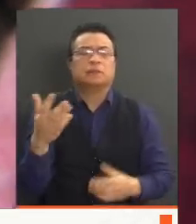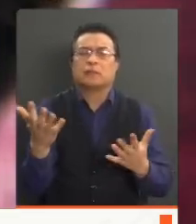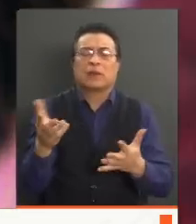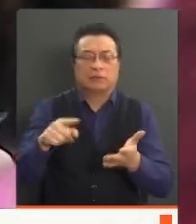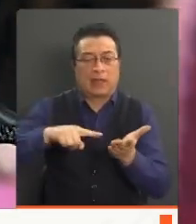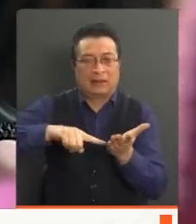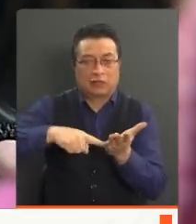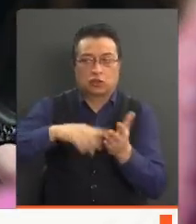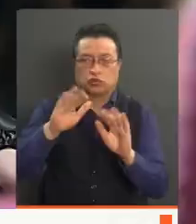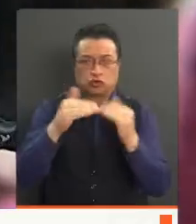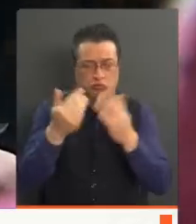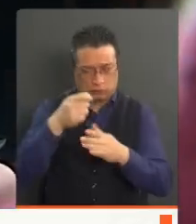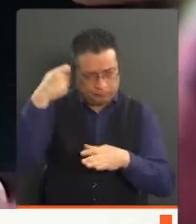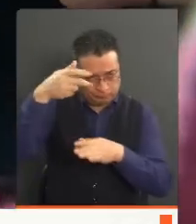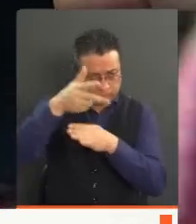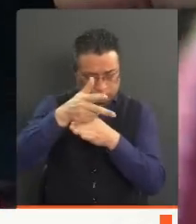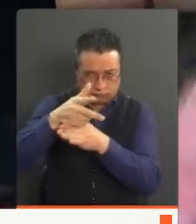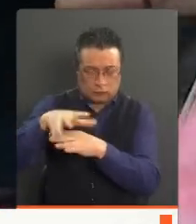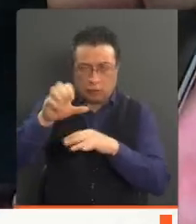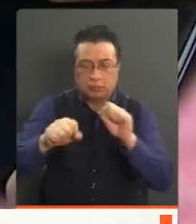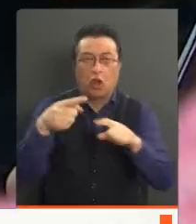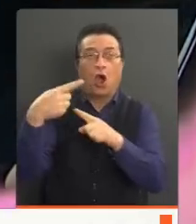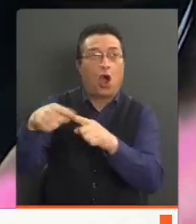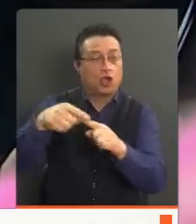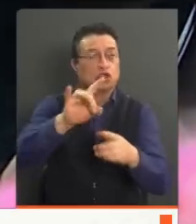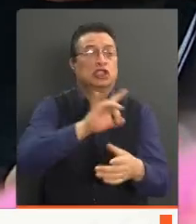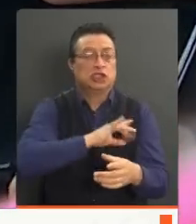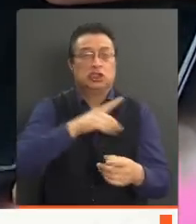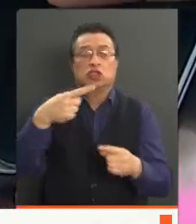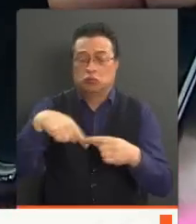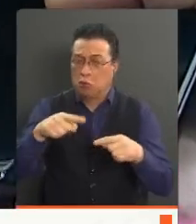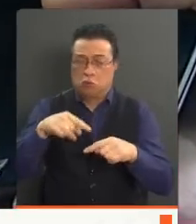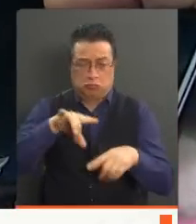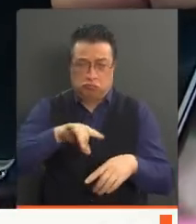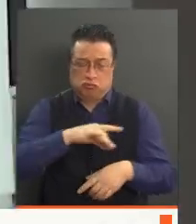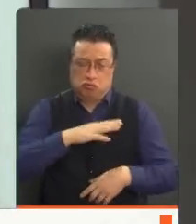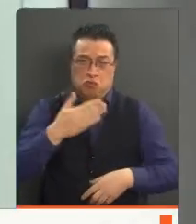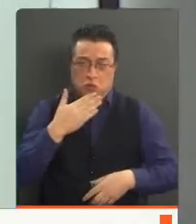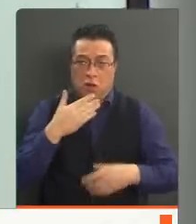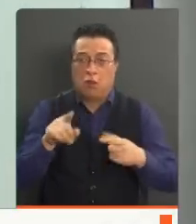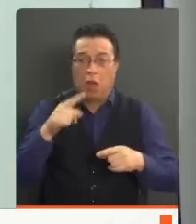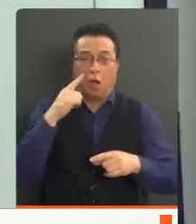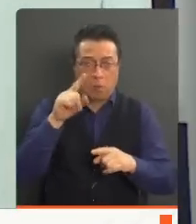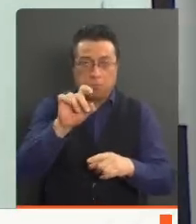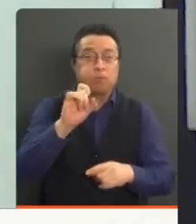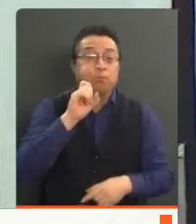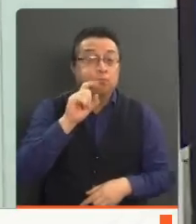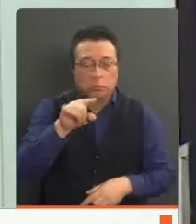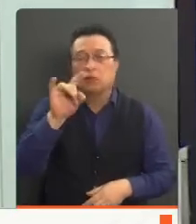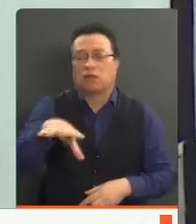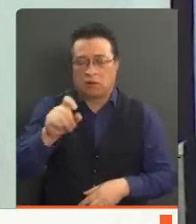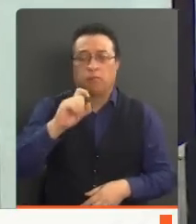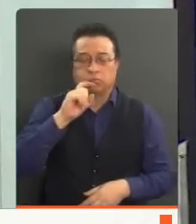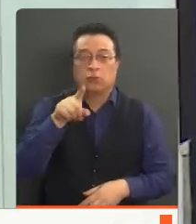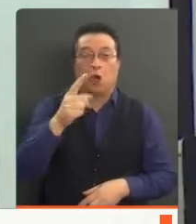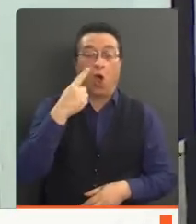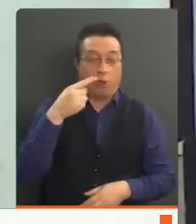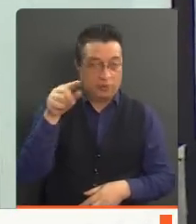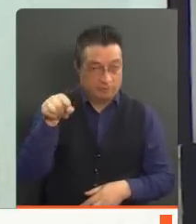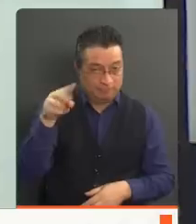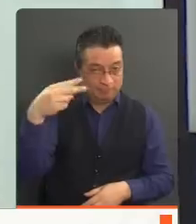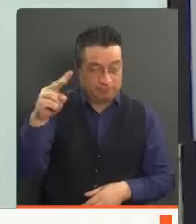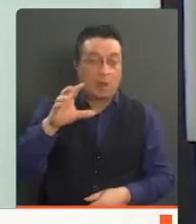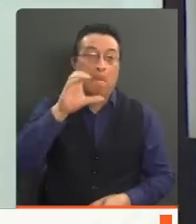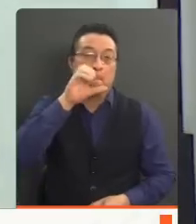que queda todo registrado, ¿ya? Extranjero y chileno. ¿Ya? Y sí, efectivamente, están identificados. La víctima sería un hombre de nacionalidad